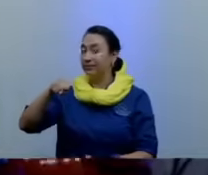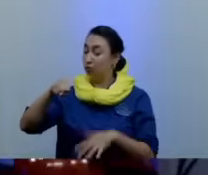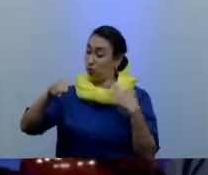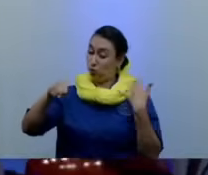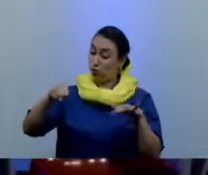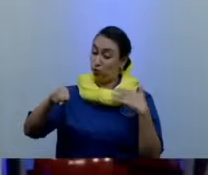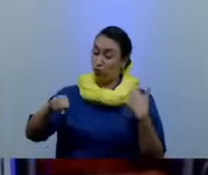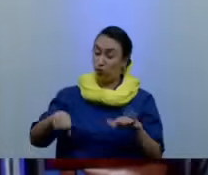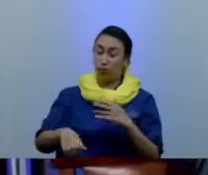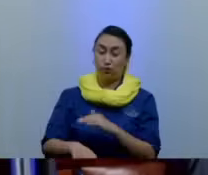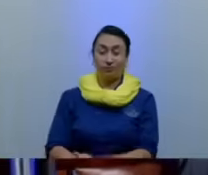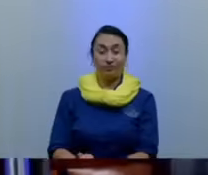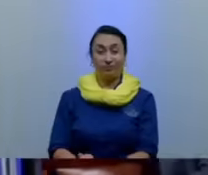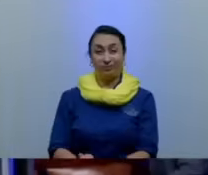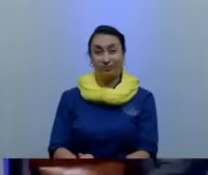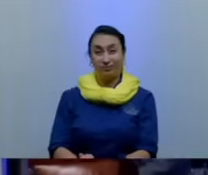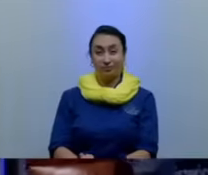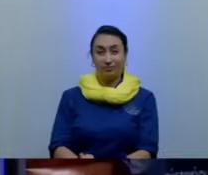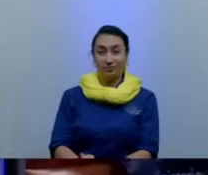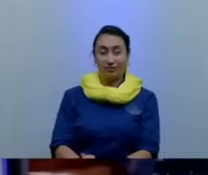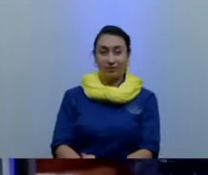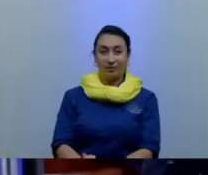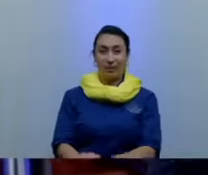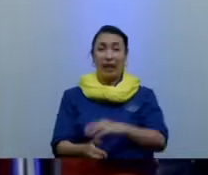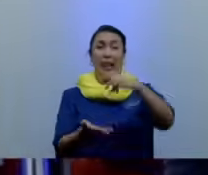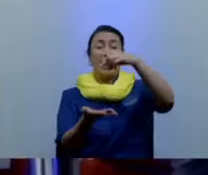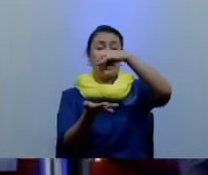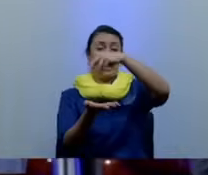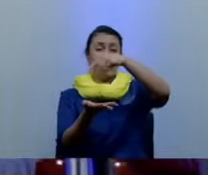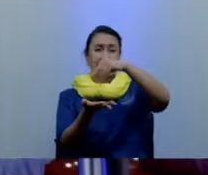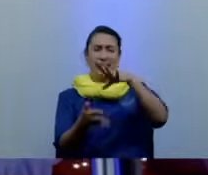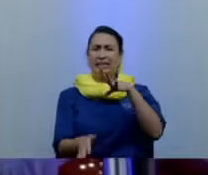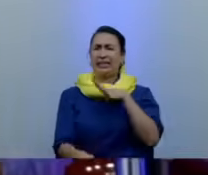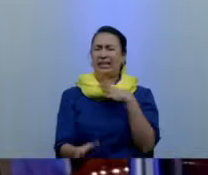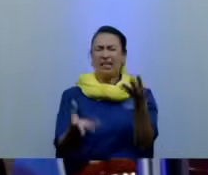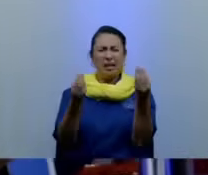Y contiene un montón de cosas, yodo.